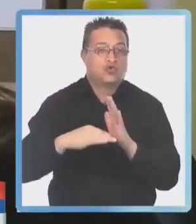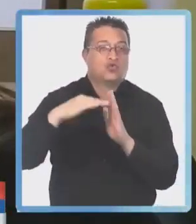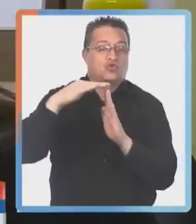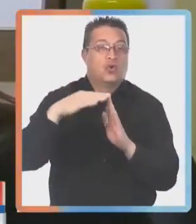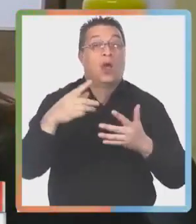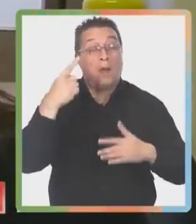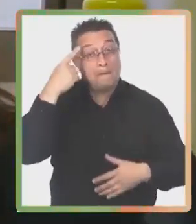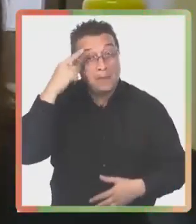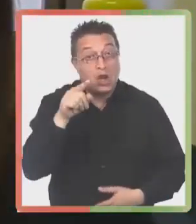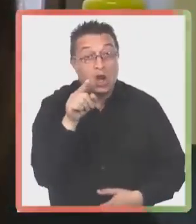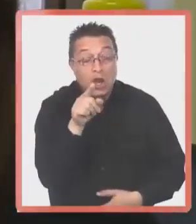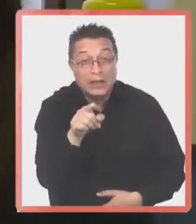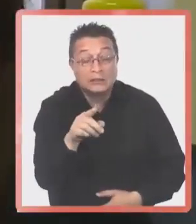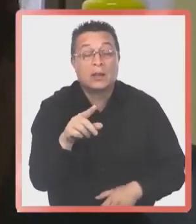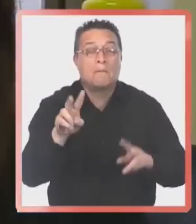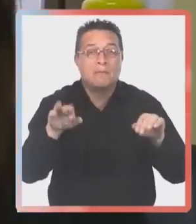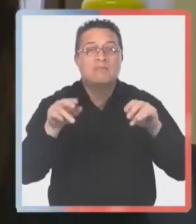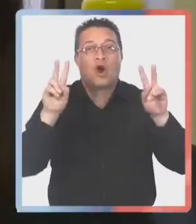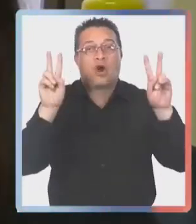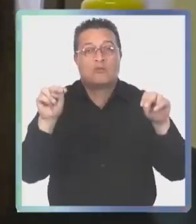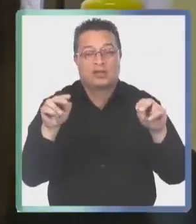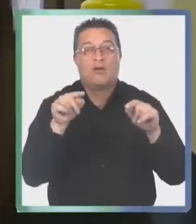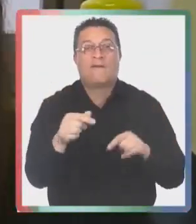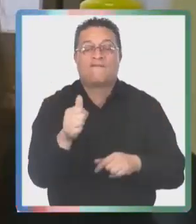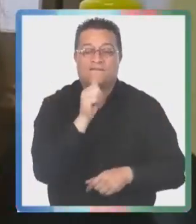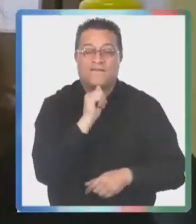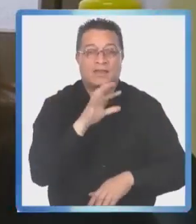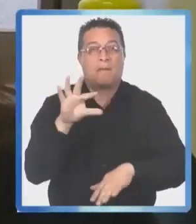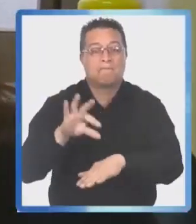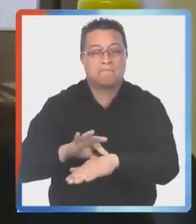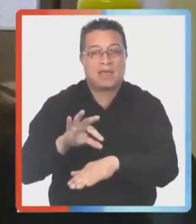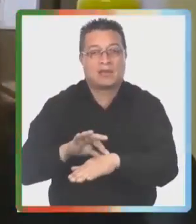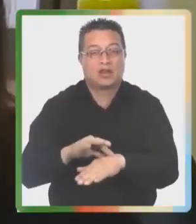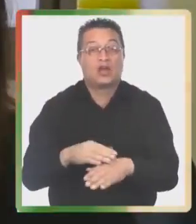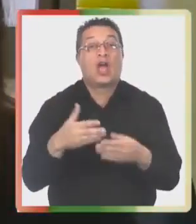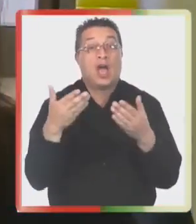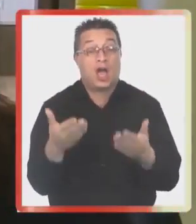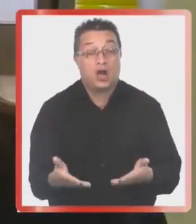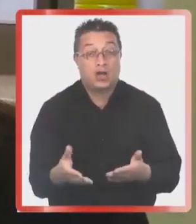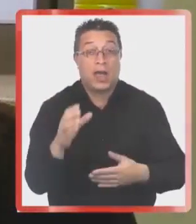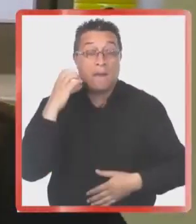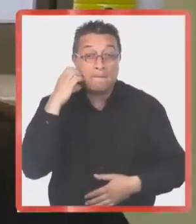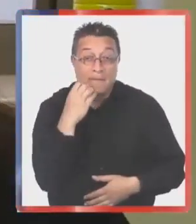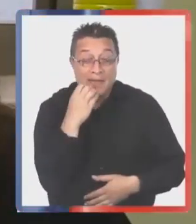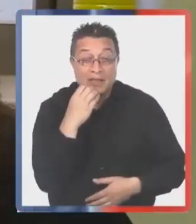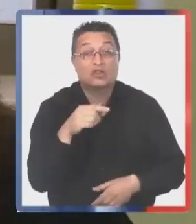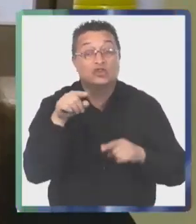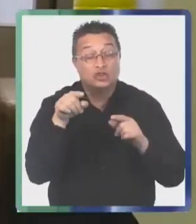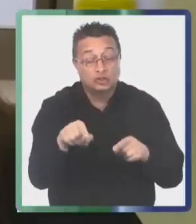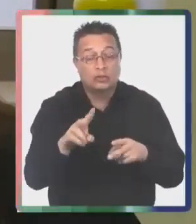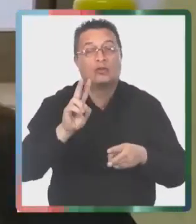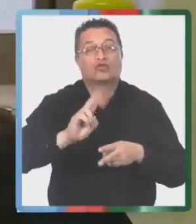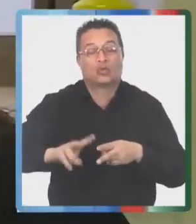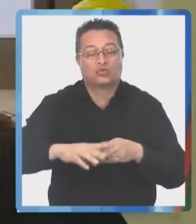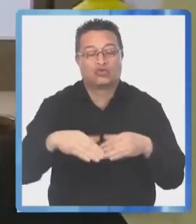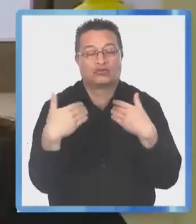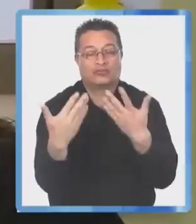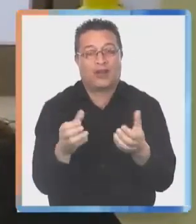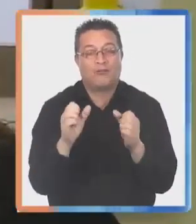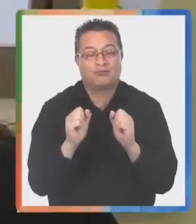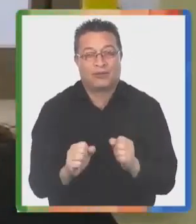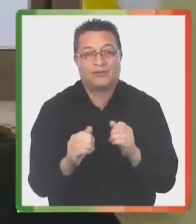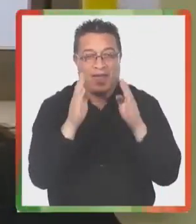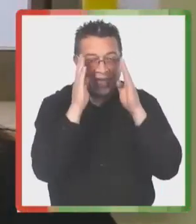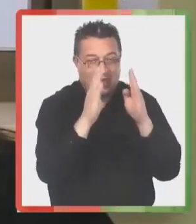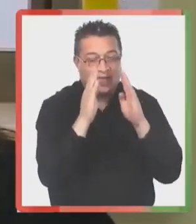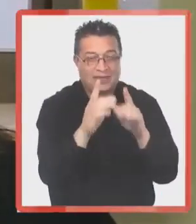estuvo bastante alta, pero era por este mismo motivo, que teníamos falta de médicos. Así que desde ahora, desde mayo, ya esperamos dar